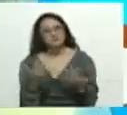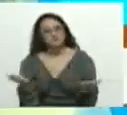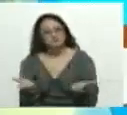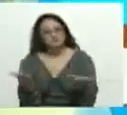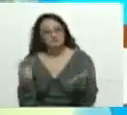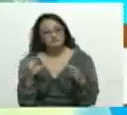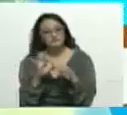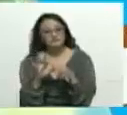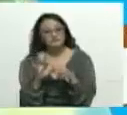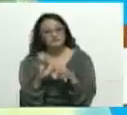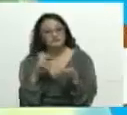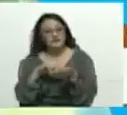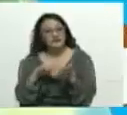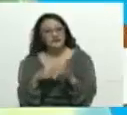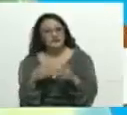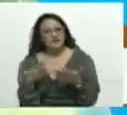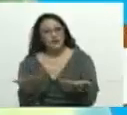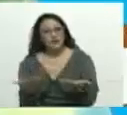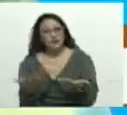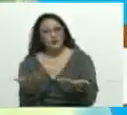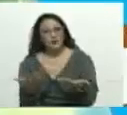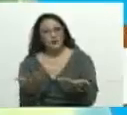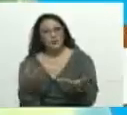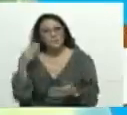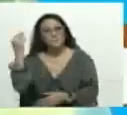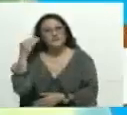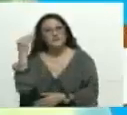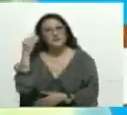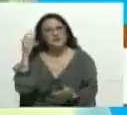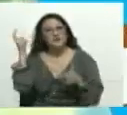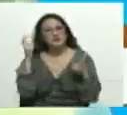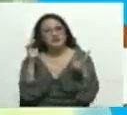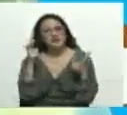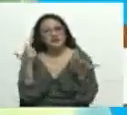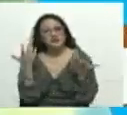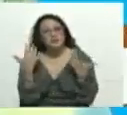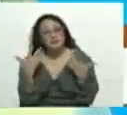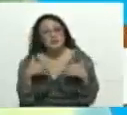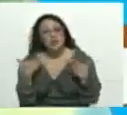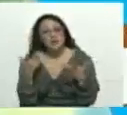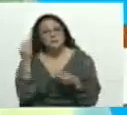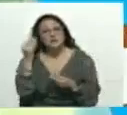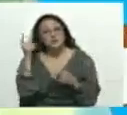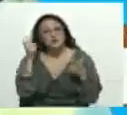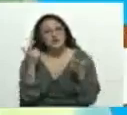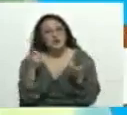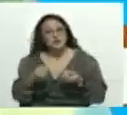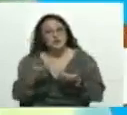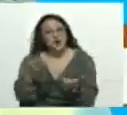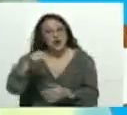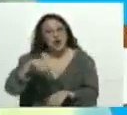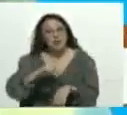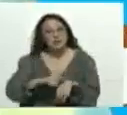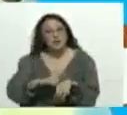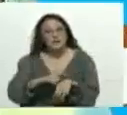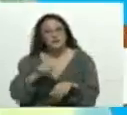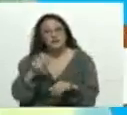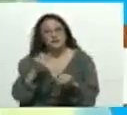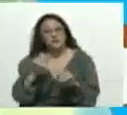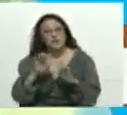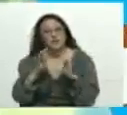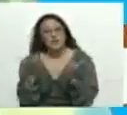significó la el pensamiento Chávez y en lo que puede el pensamiento Chávez ofrecer en este momento a ese mundo